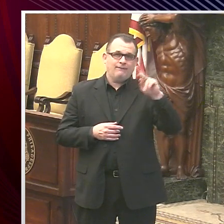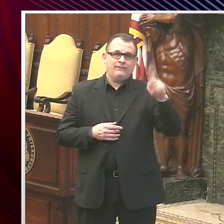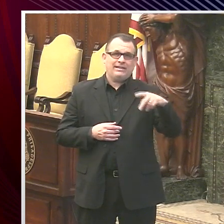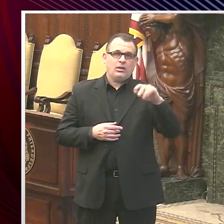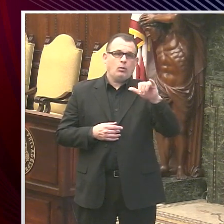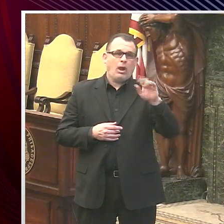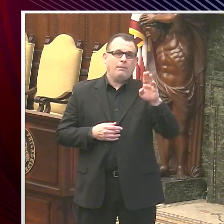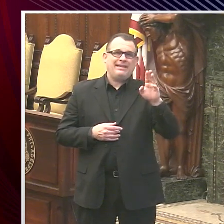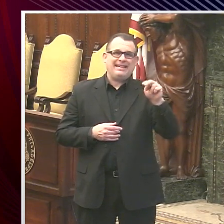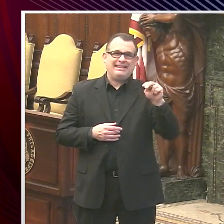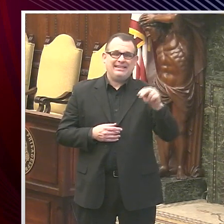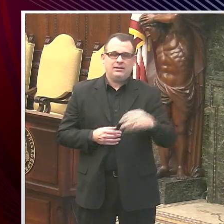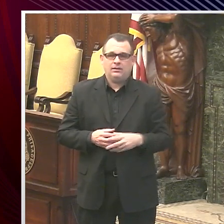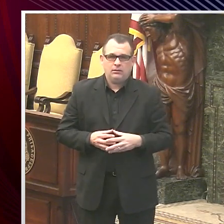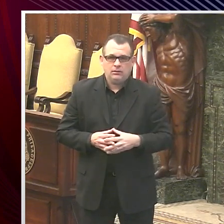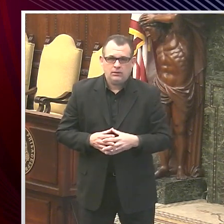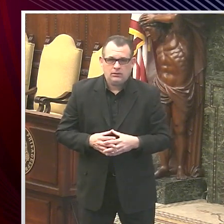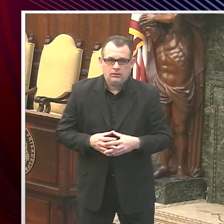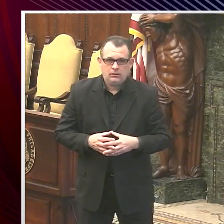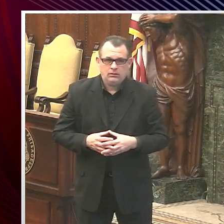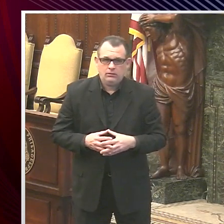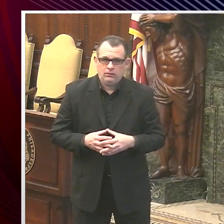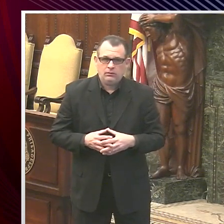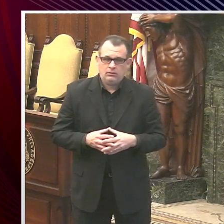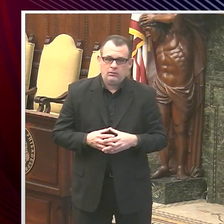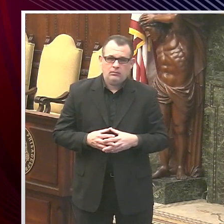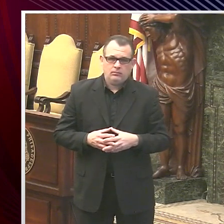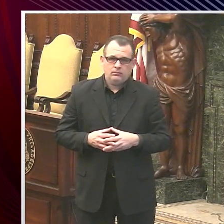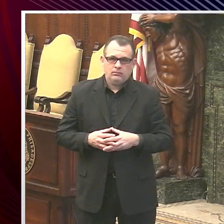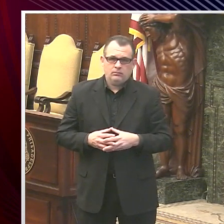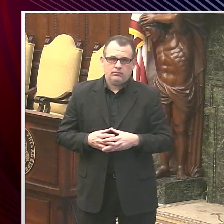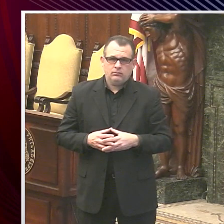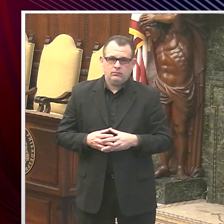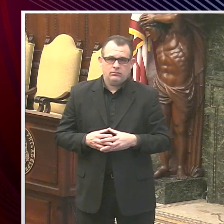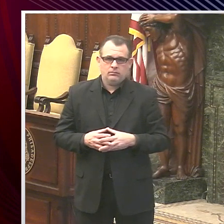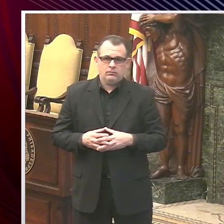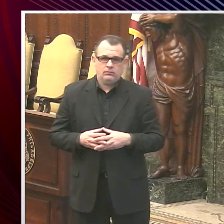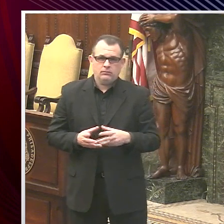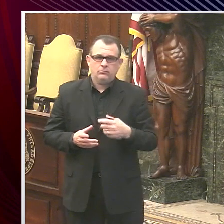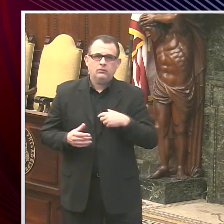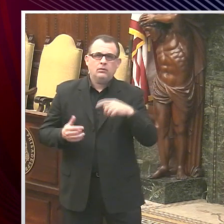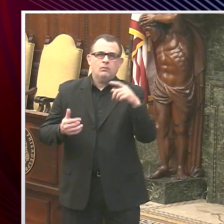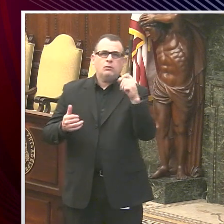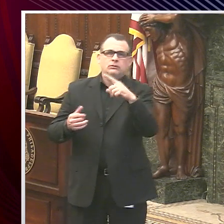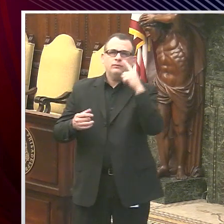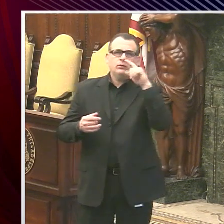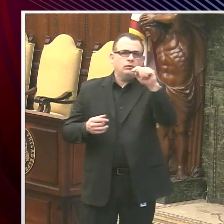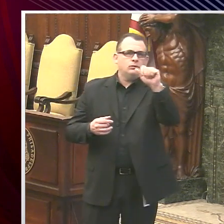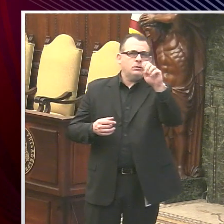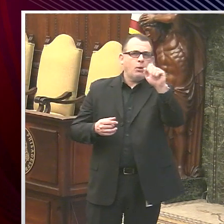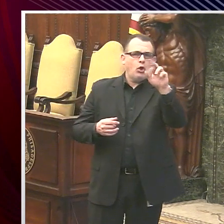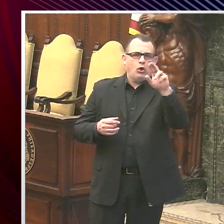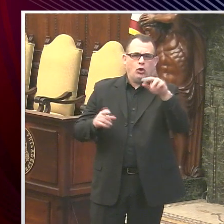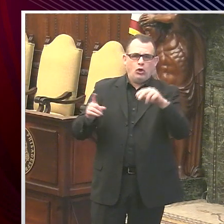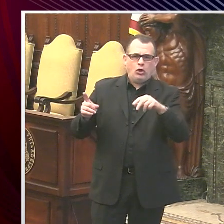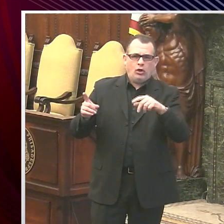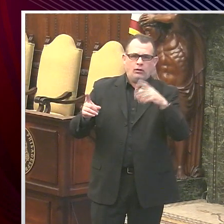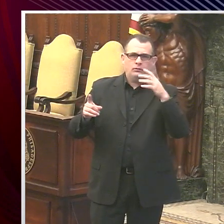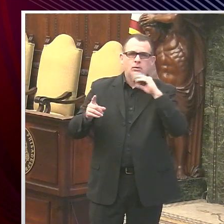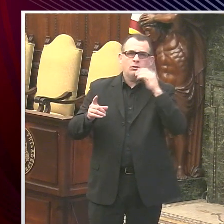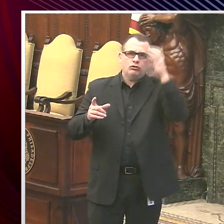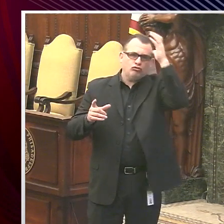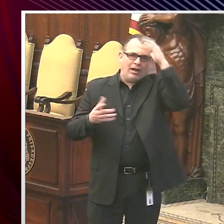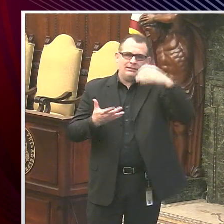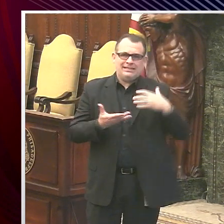This first question is for, I don't know if Tumar or the mayor wants to take it. Garbage pickup in South Philly,